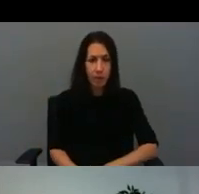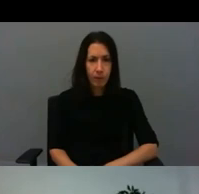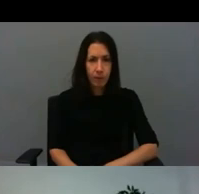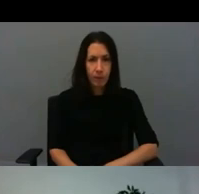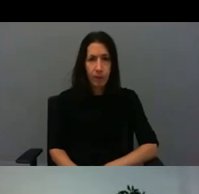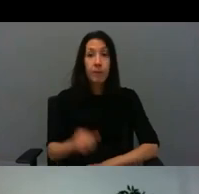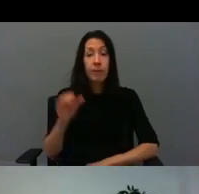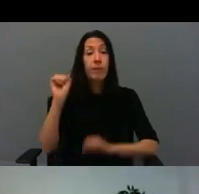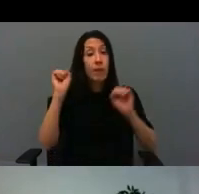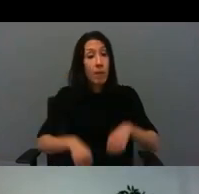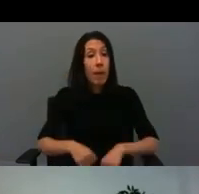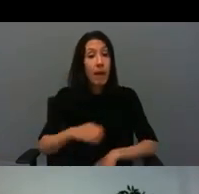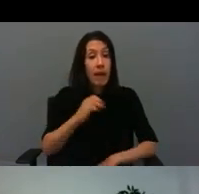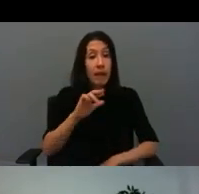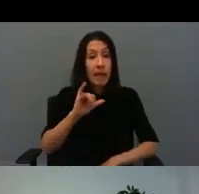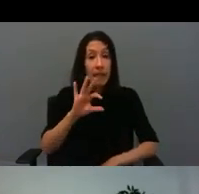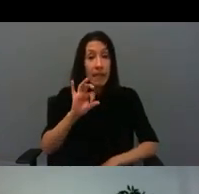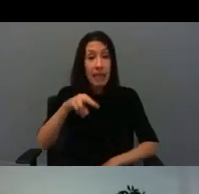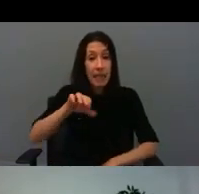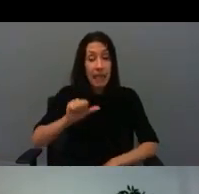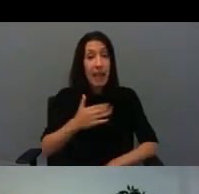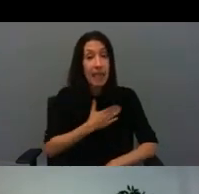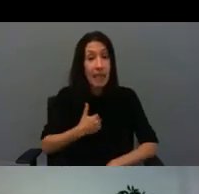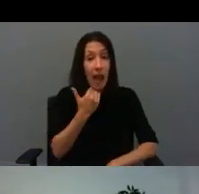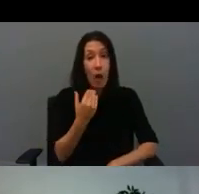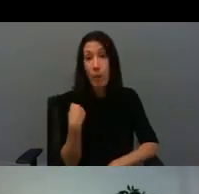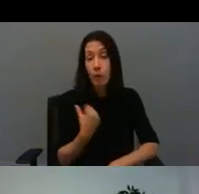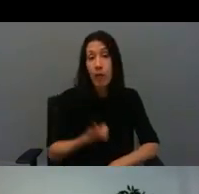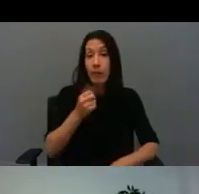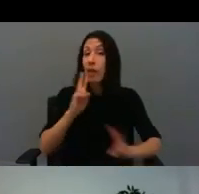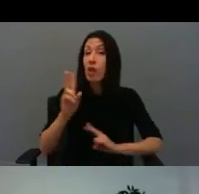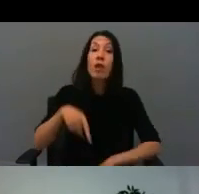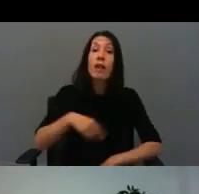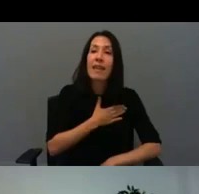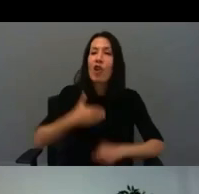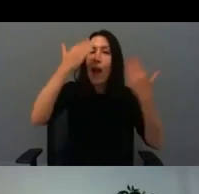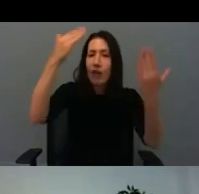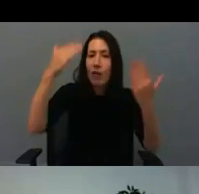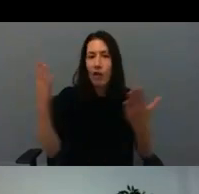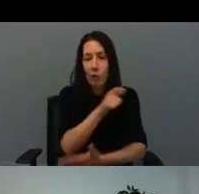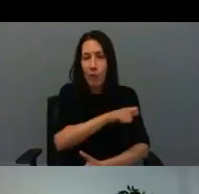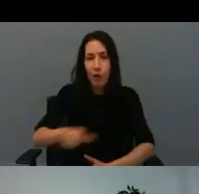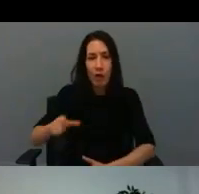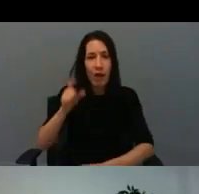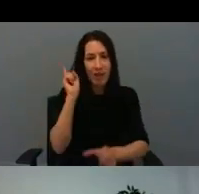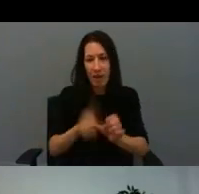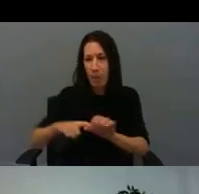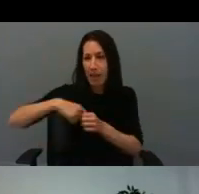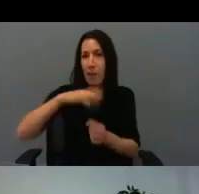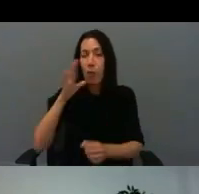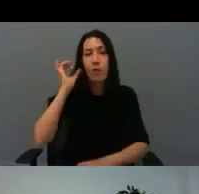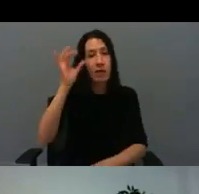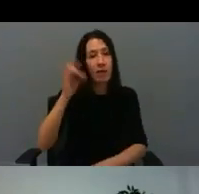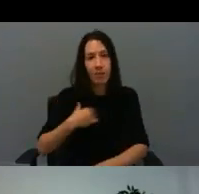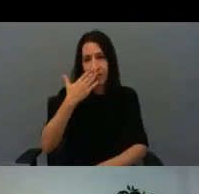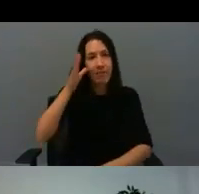Vale, Cristina, no sé si quieres hacer alguna pregunta más, alguna de las personas ponentes. Claro, enhorabuena a todos los participantes por vuestra intervención, porque ha sido todo